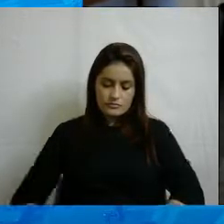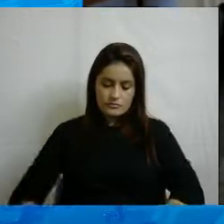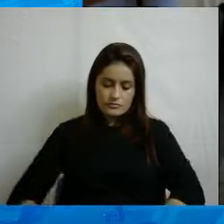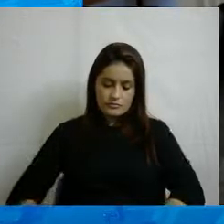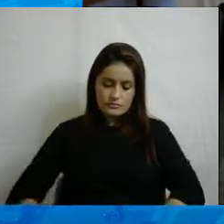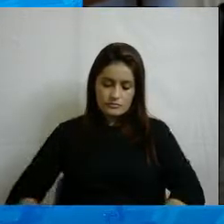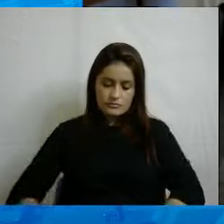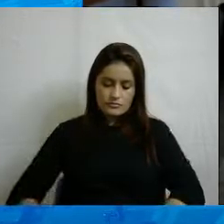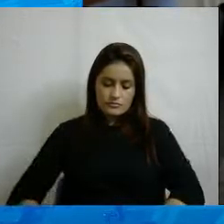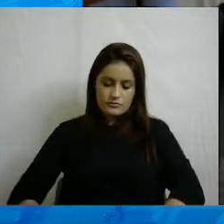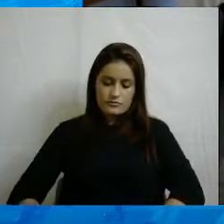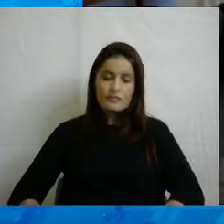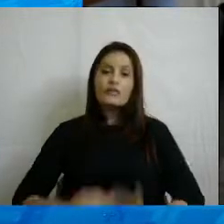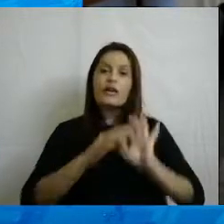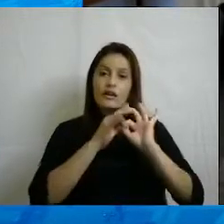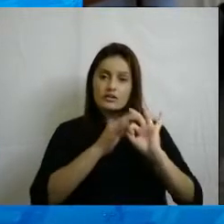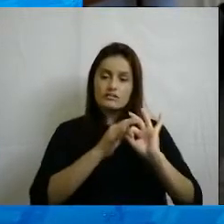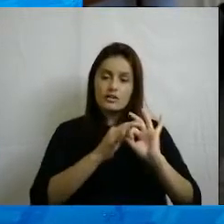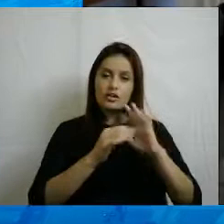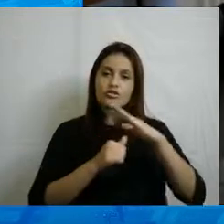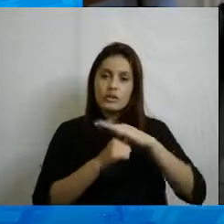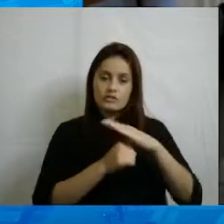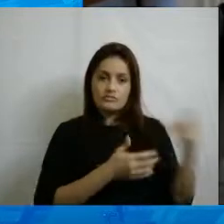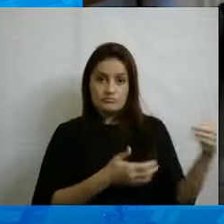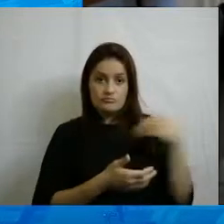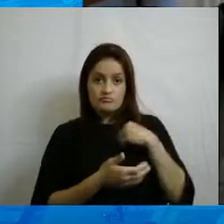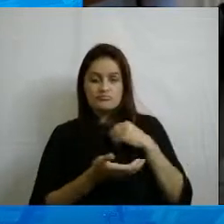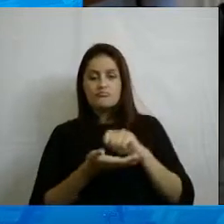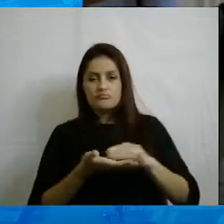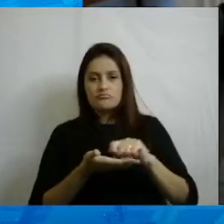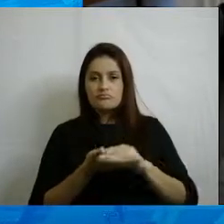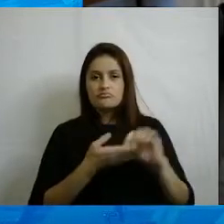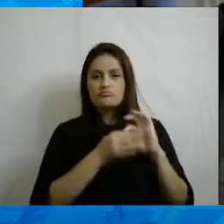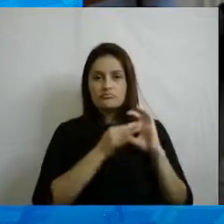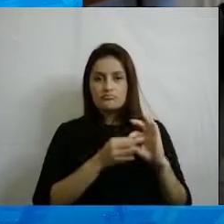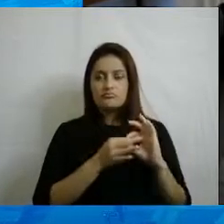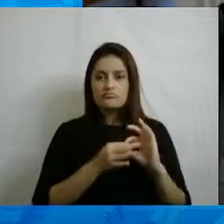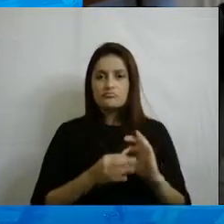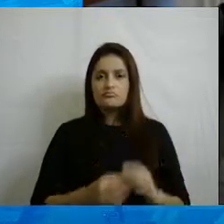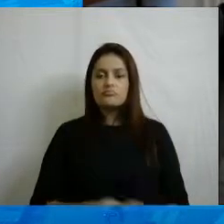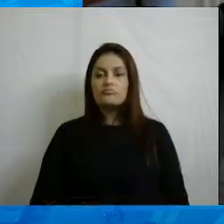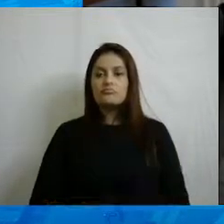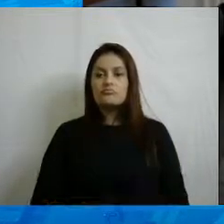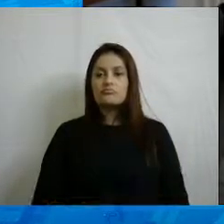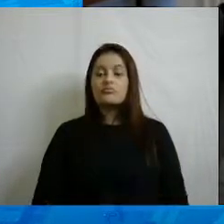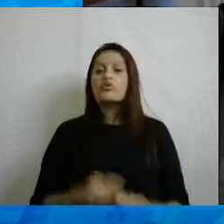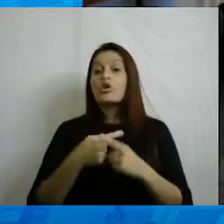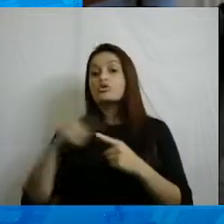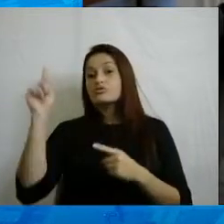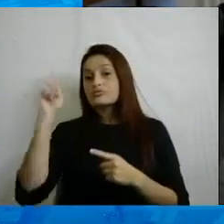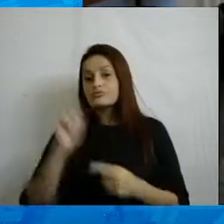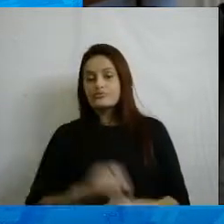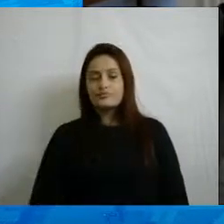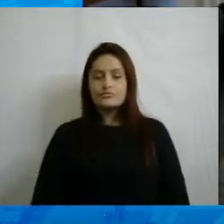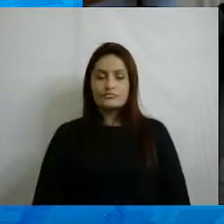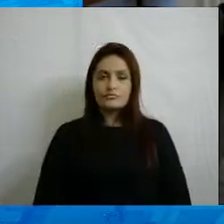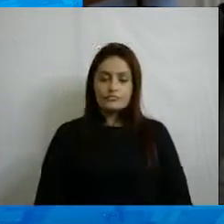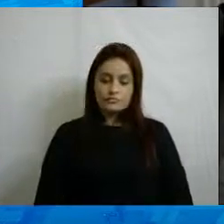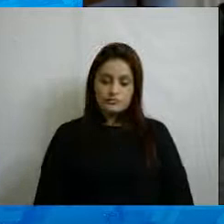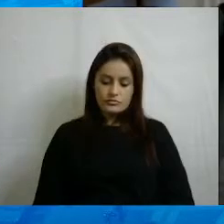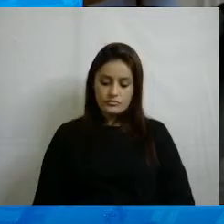Gracias, concejal. Tomamos sus observaciones. Vamos con más palabras, por